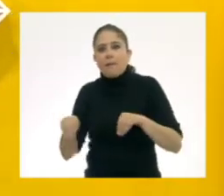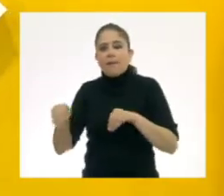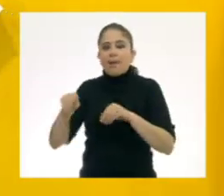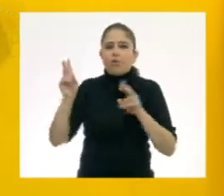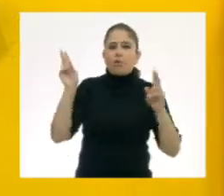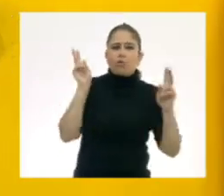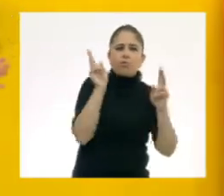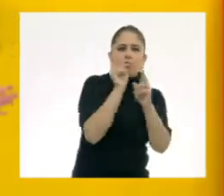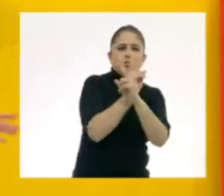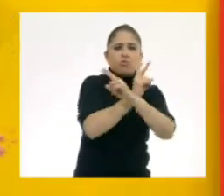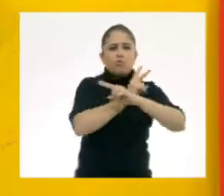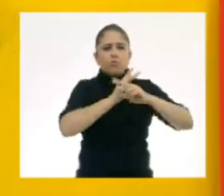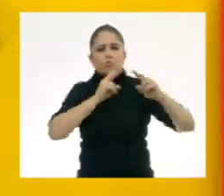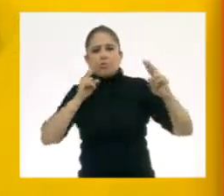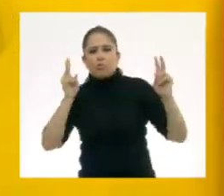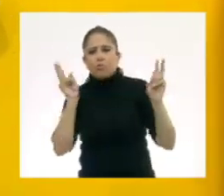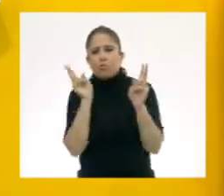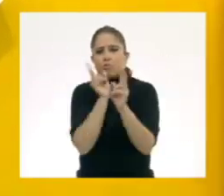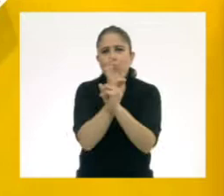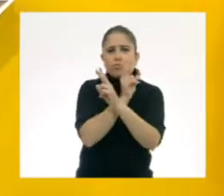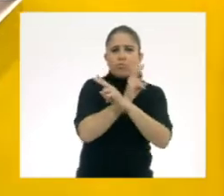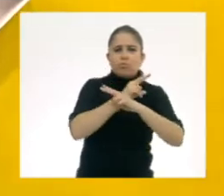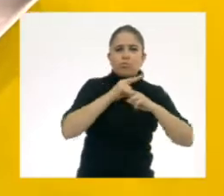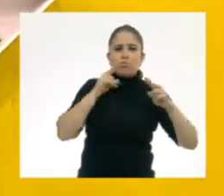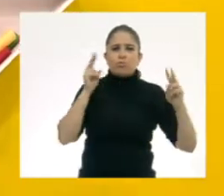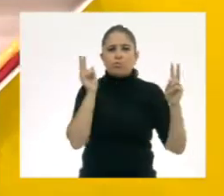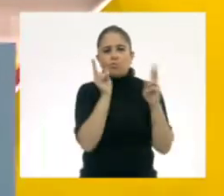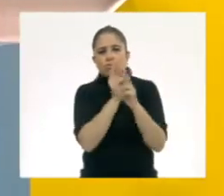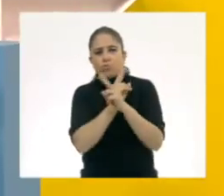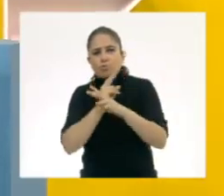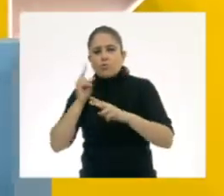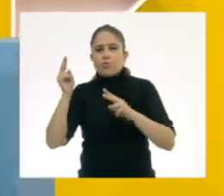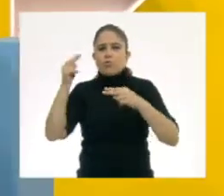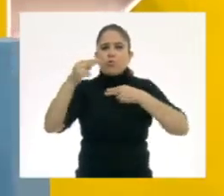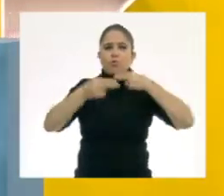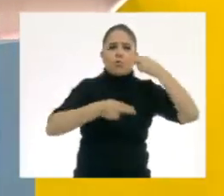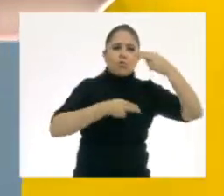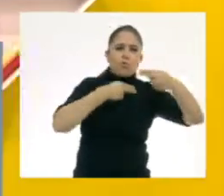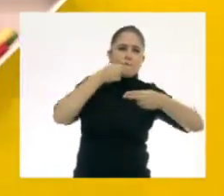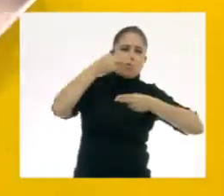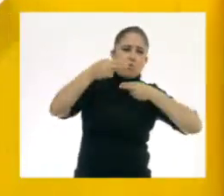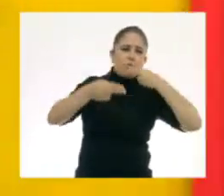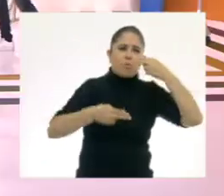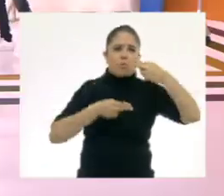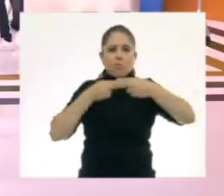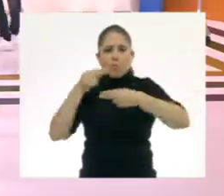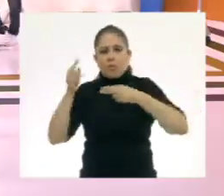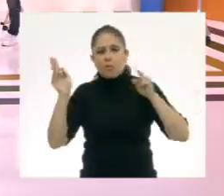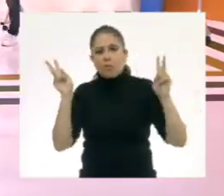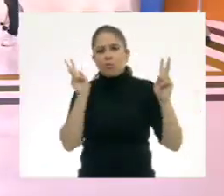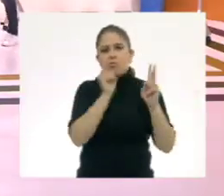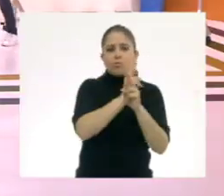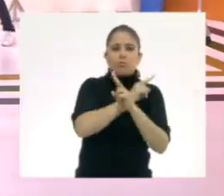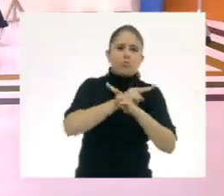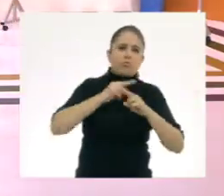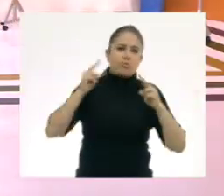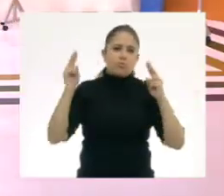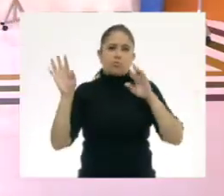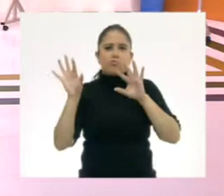el viento. El viento te empieza a mover hacia un lado, hacia el